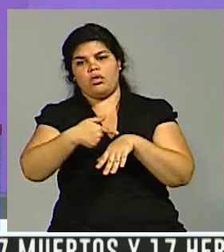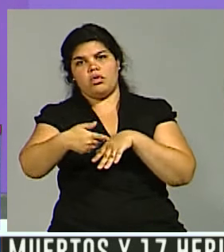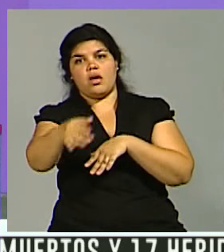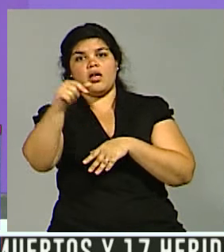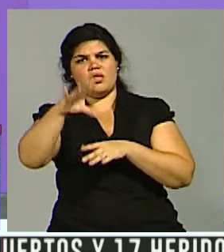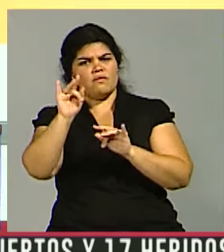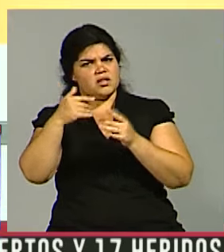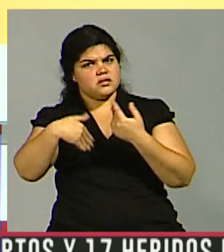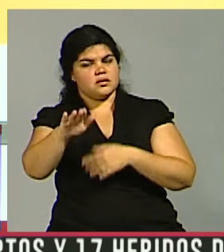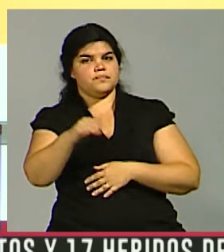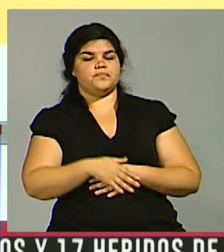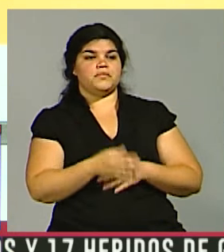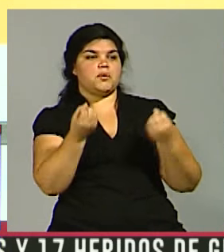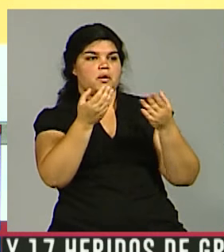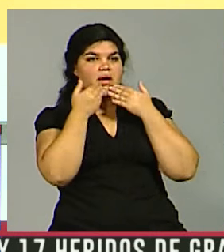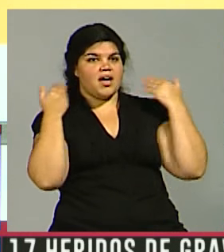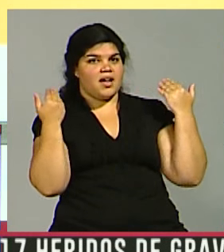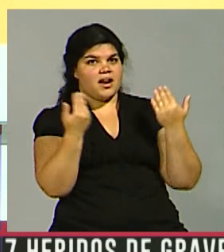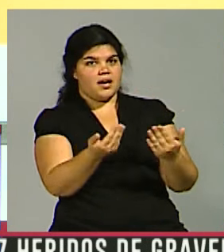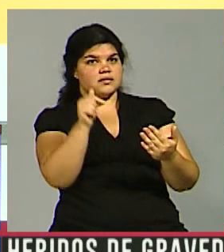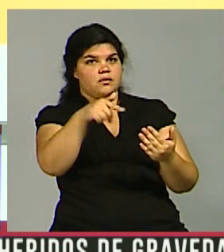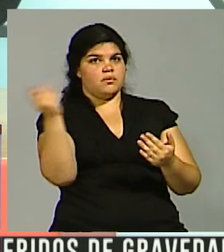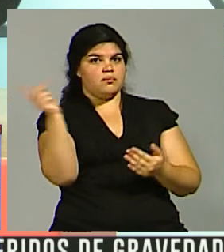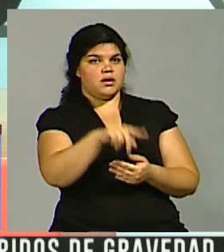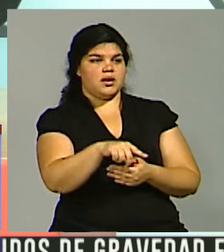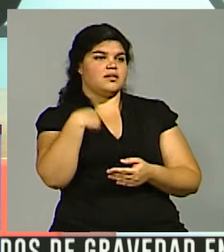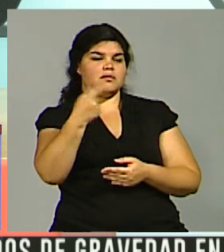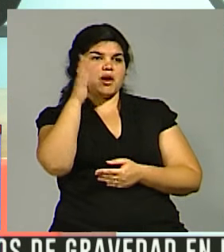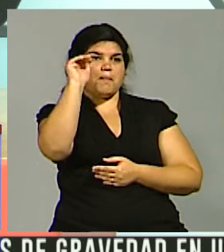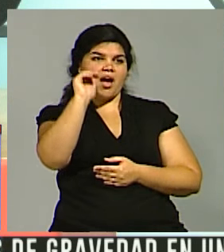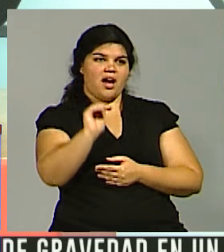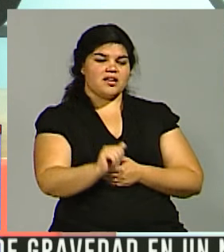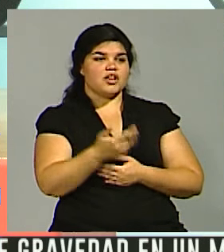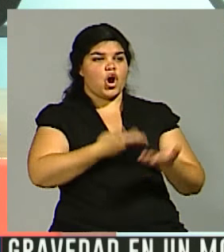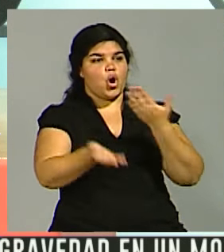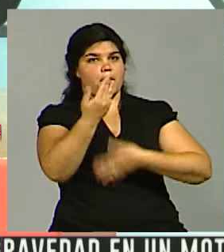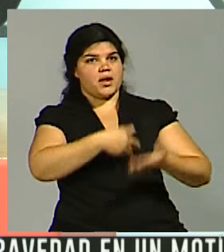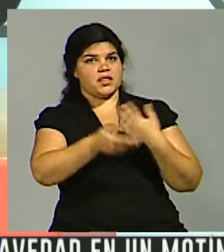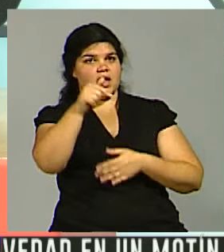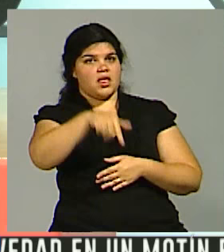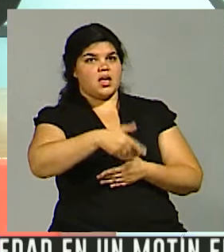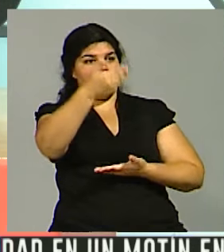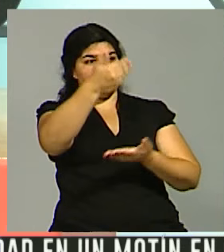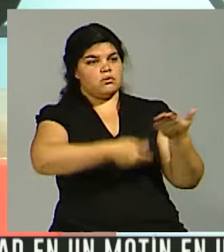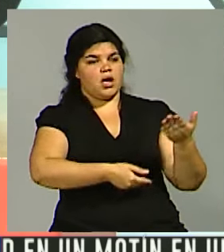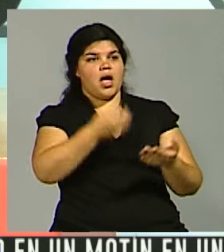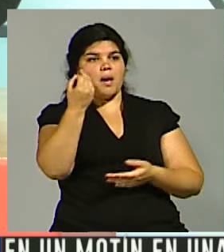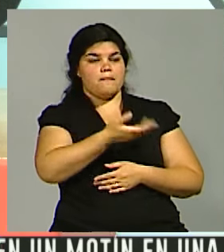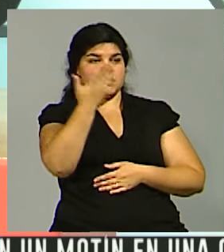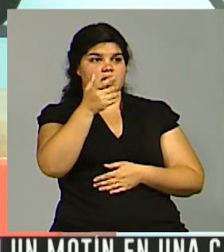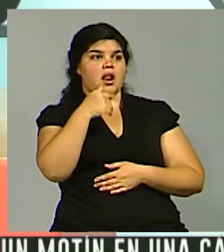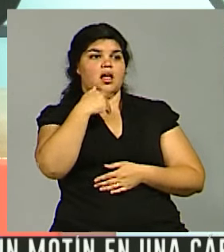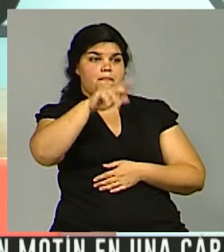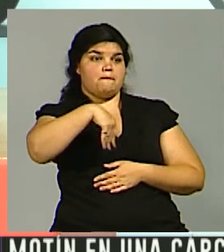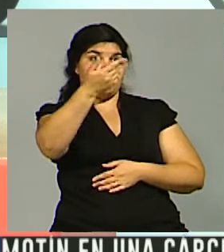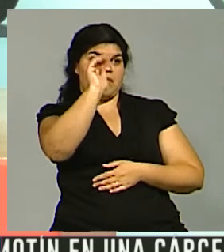cada vez más. Bueno, José, muchísimas gracias por venir nuevamente como cada martes a compartir esta columna especial de economía y te esperamos el próximo